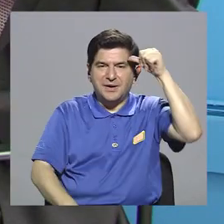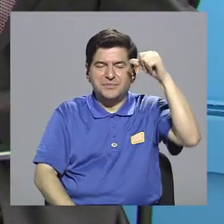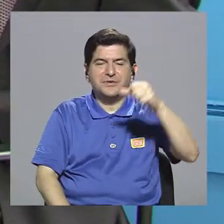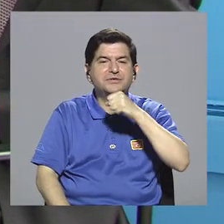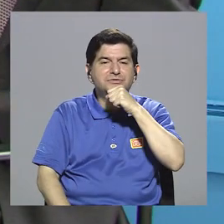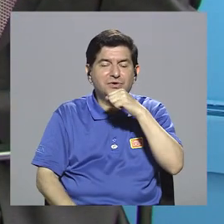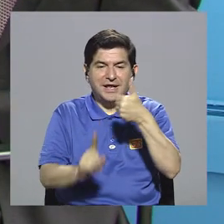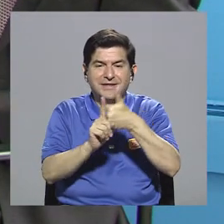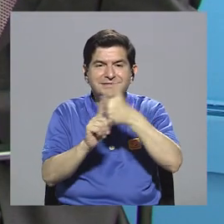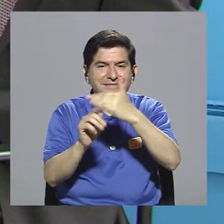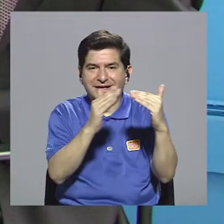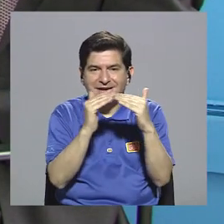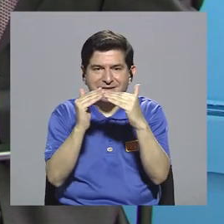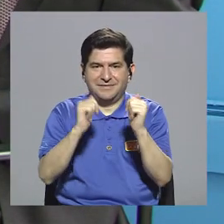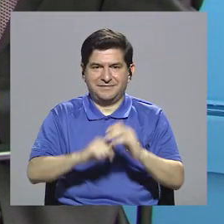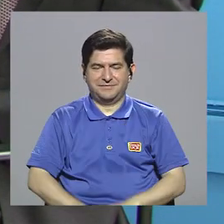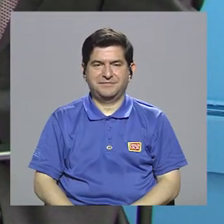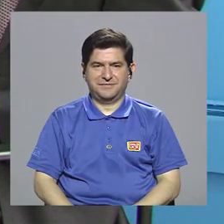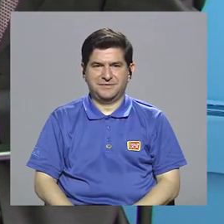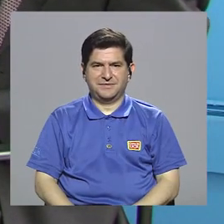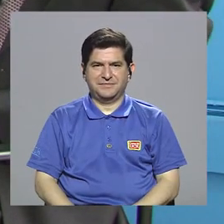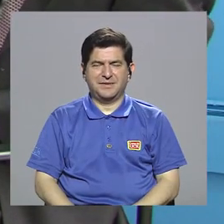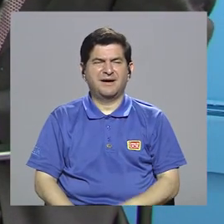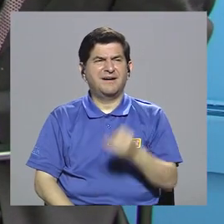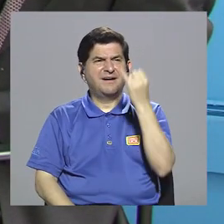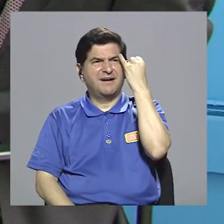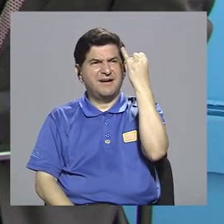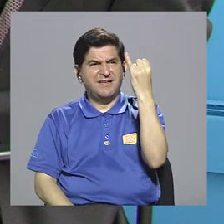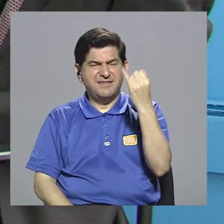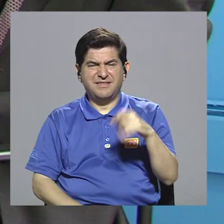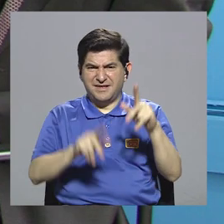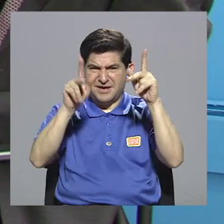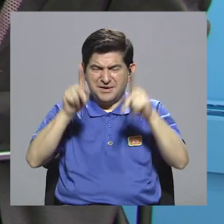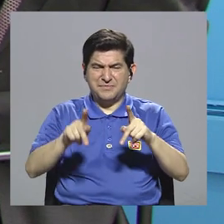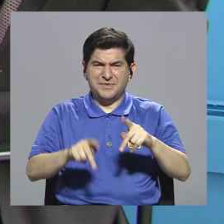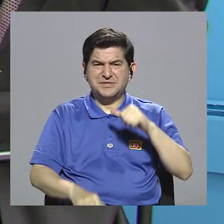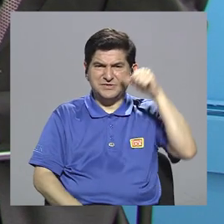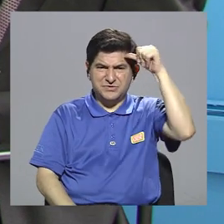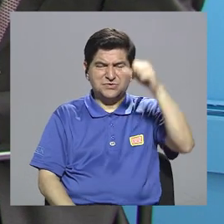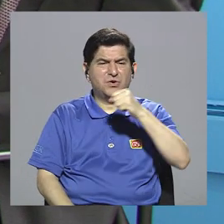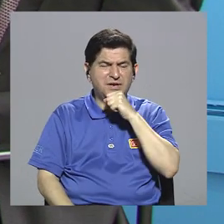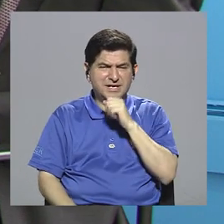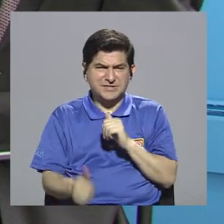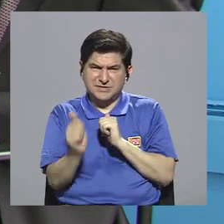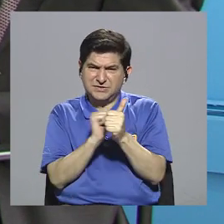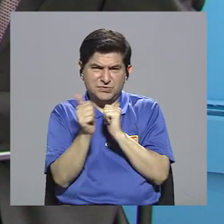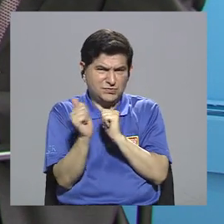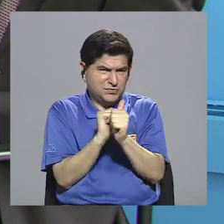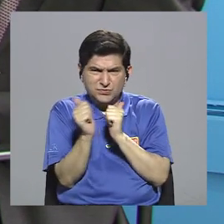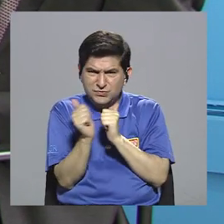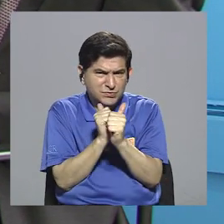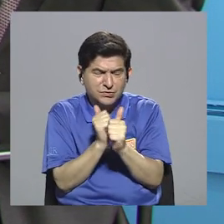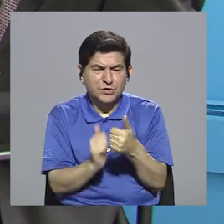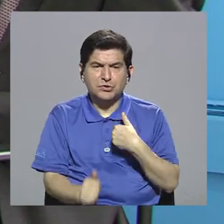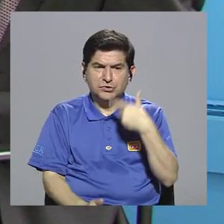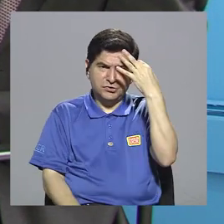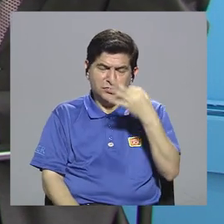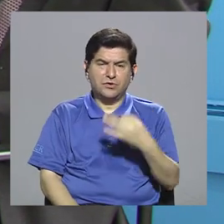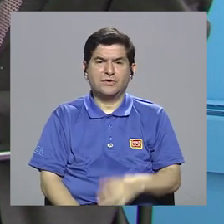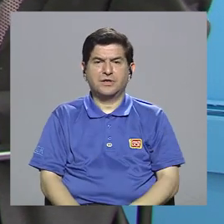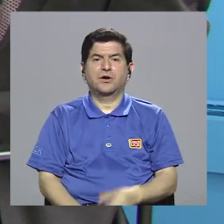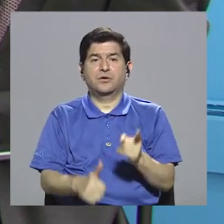más que hacer una iniciativa para que las personas mayores por ejemplo hagan ejercicio creo que tenemos tratar de hacer actividades